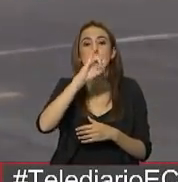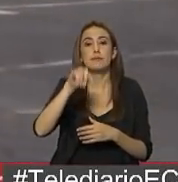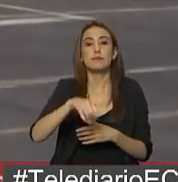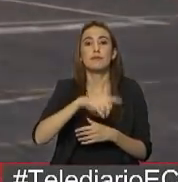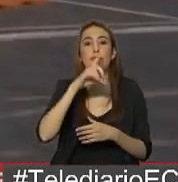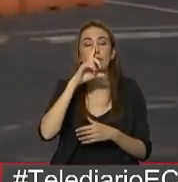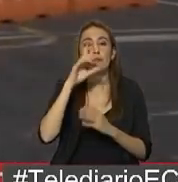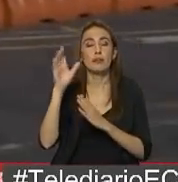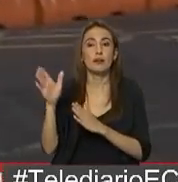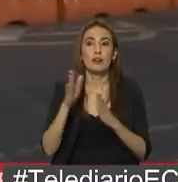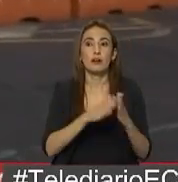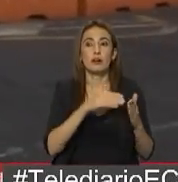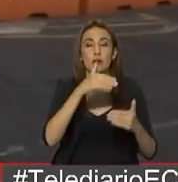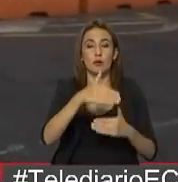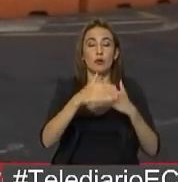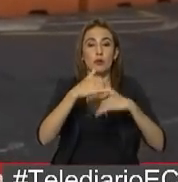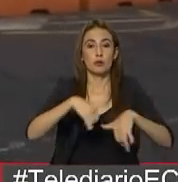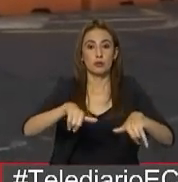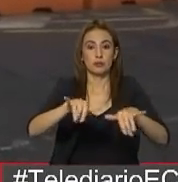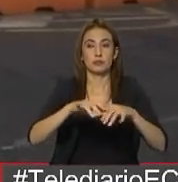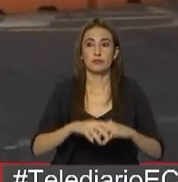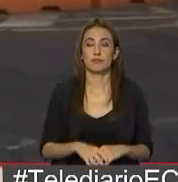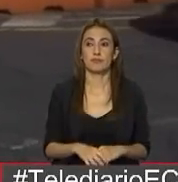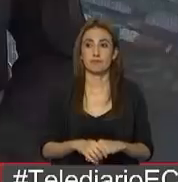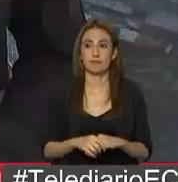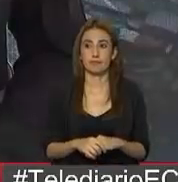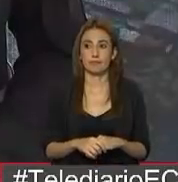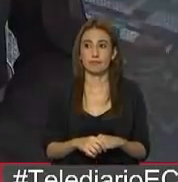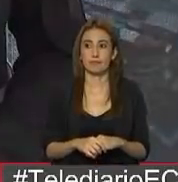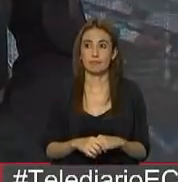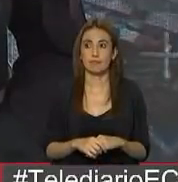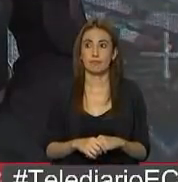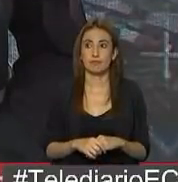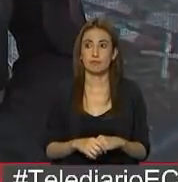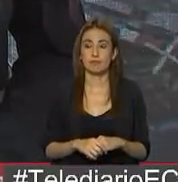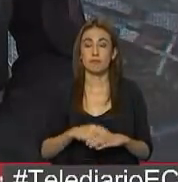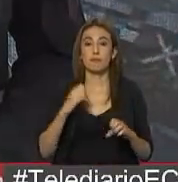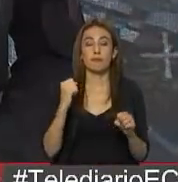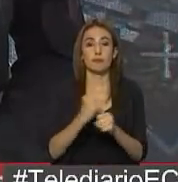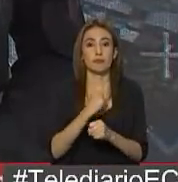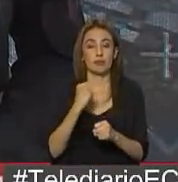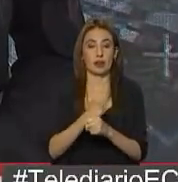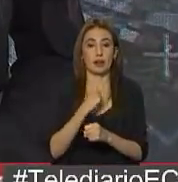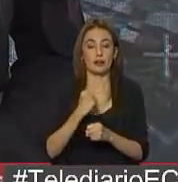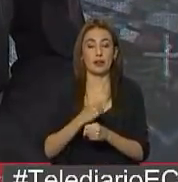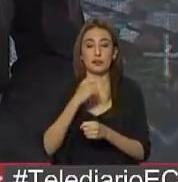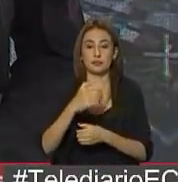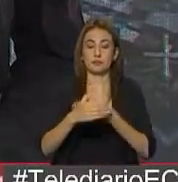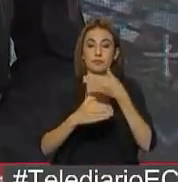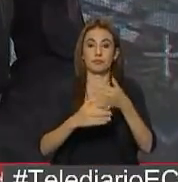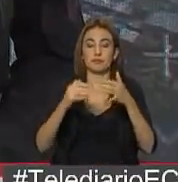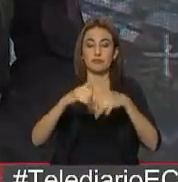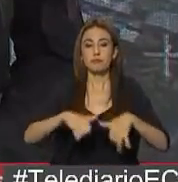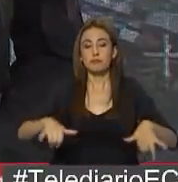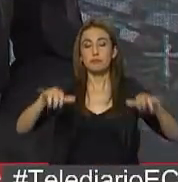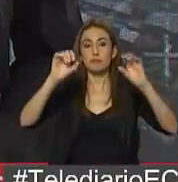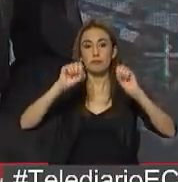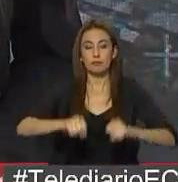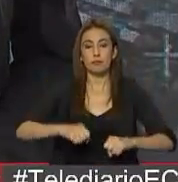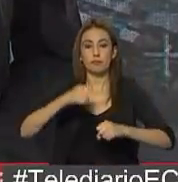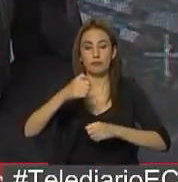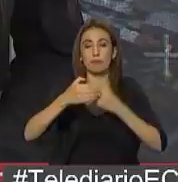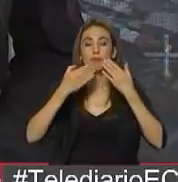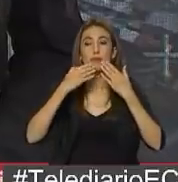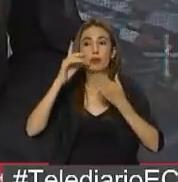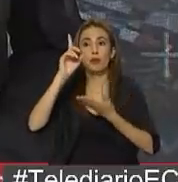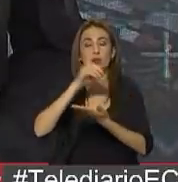en 6 y 3. Javier Ceballos, Ecuador TV. El trabajo presencial de los servidores públicos en Quito se posterga una semana